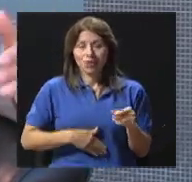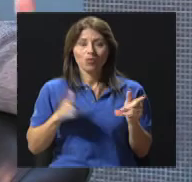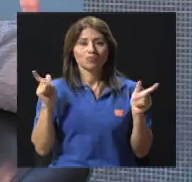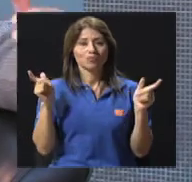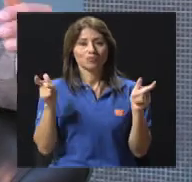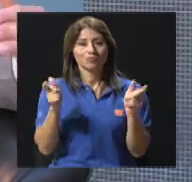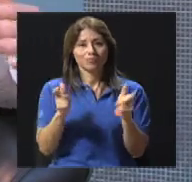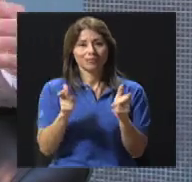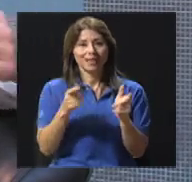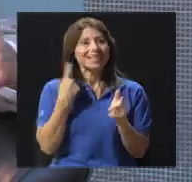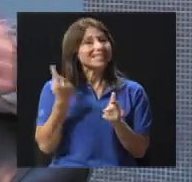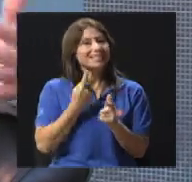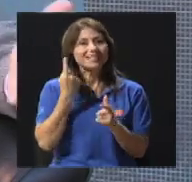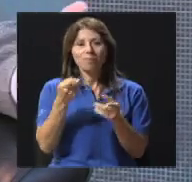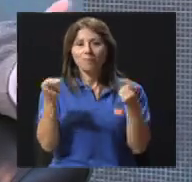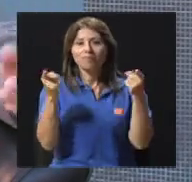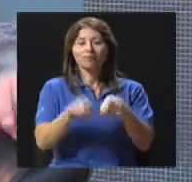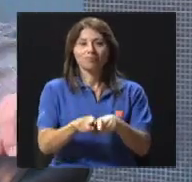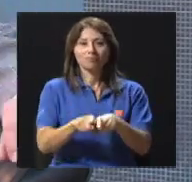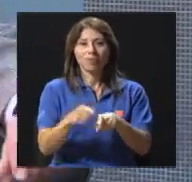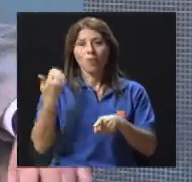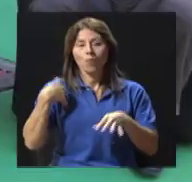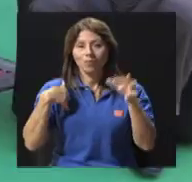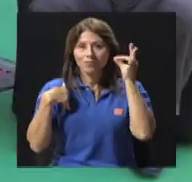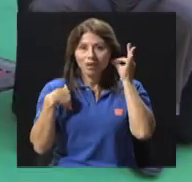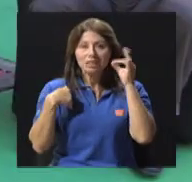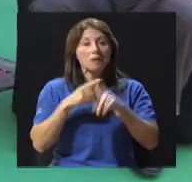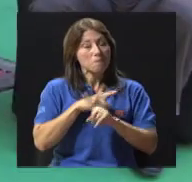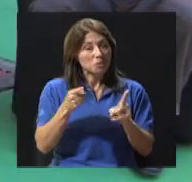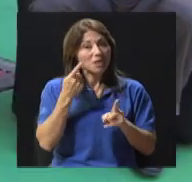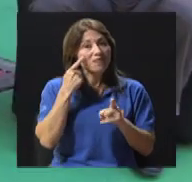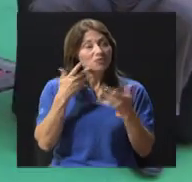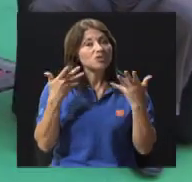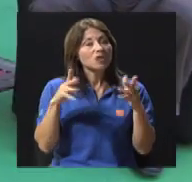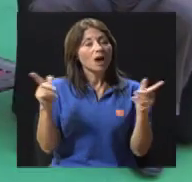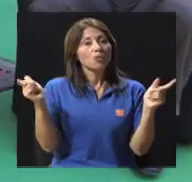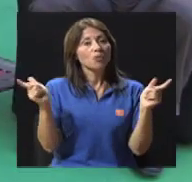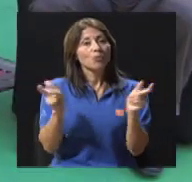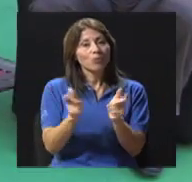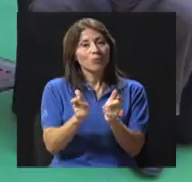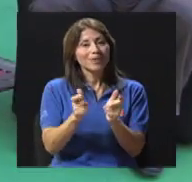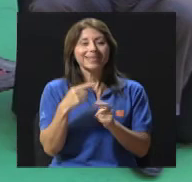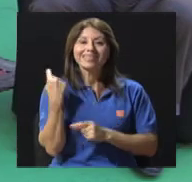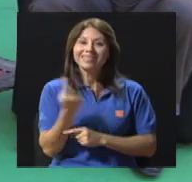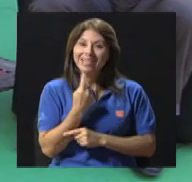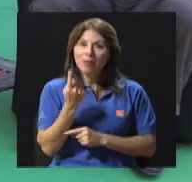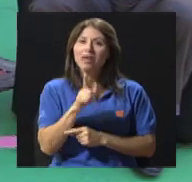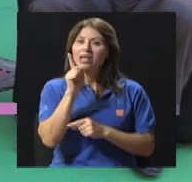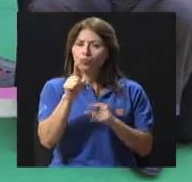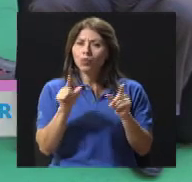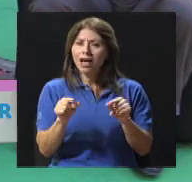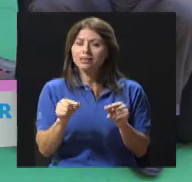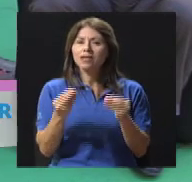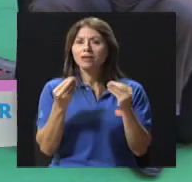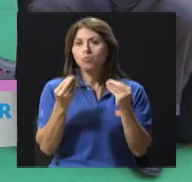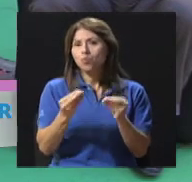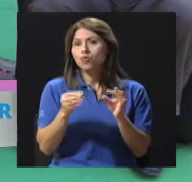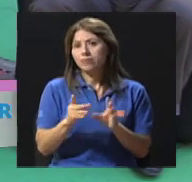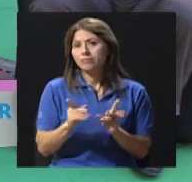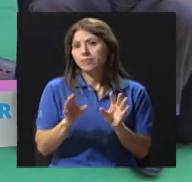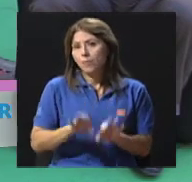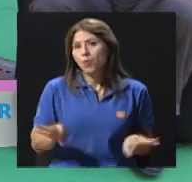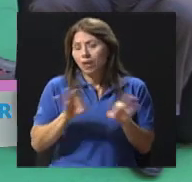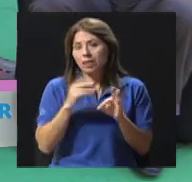país, pero se ha visto una tendencia importante en la disminución. Siempre es uno de los más importantes, pero